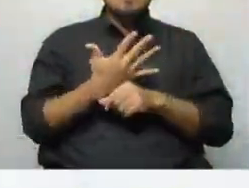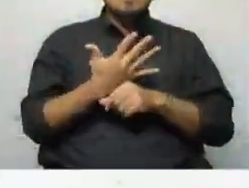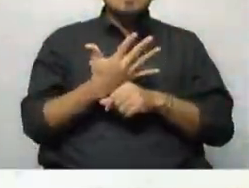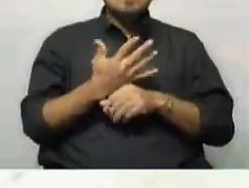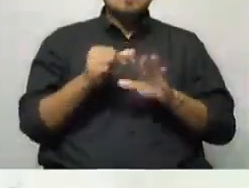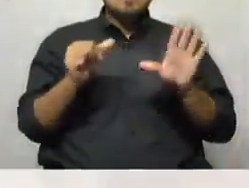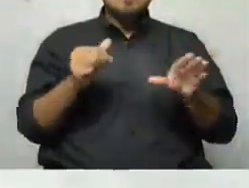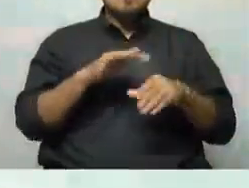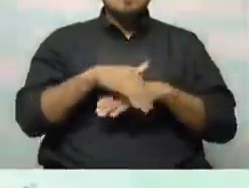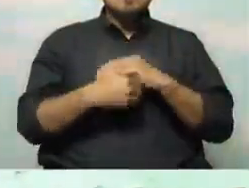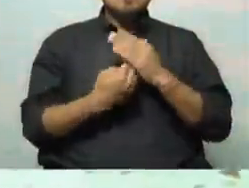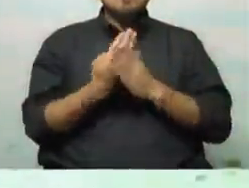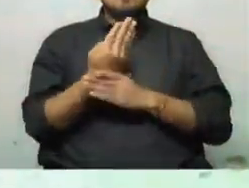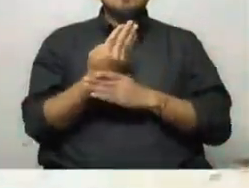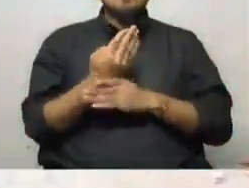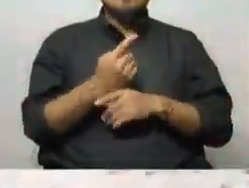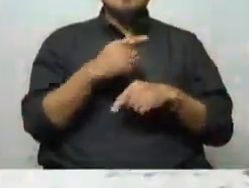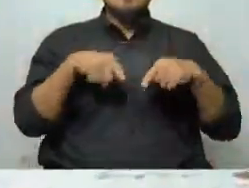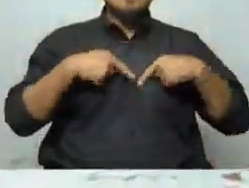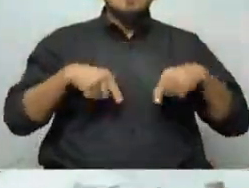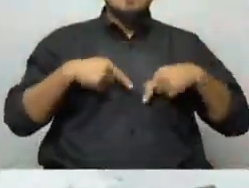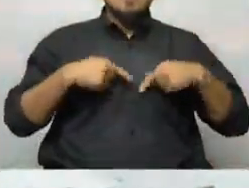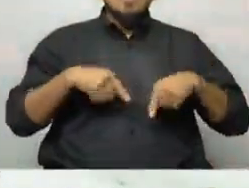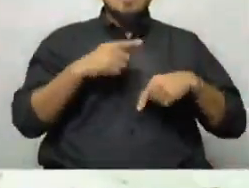mañana, amanecer en la intendencia.